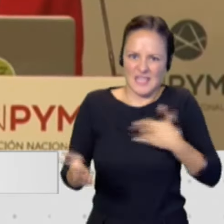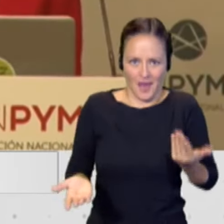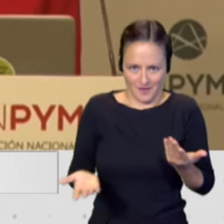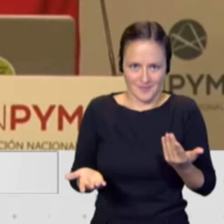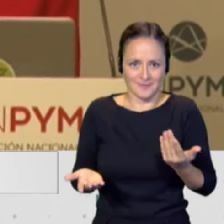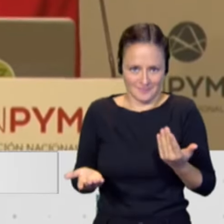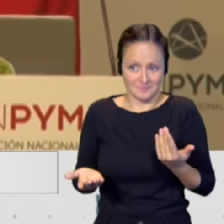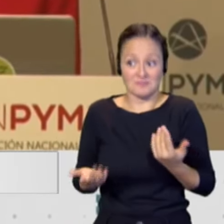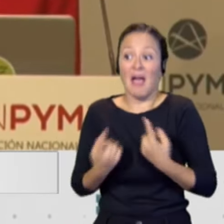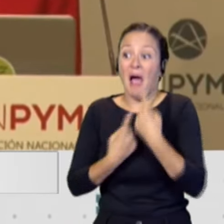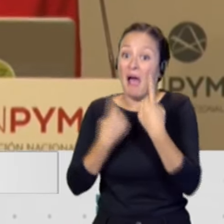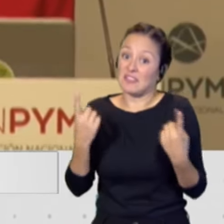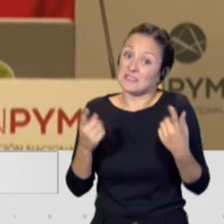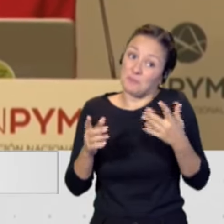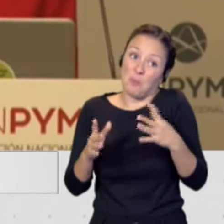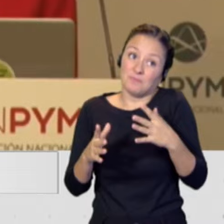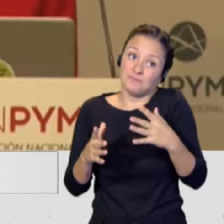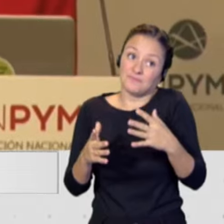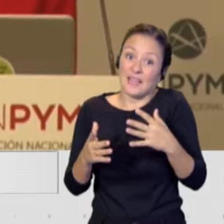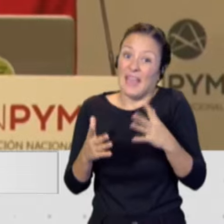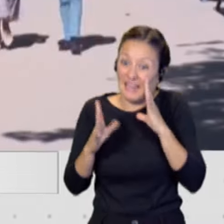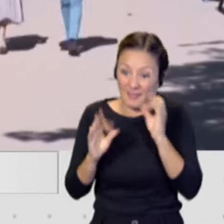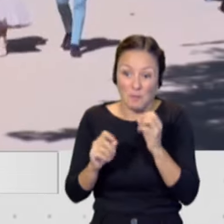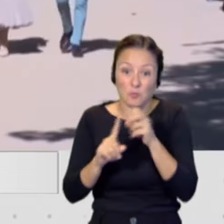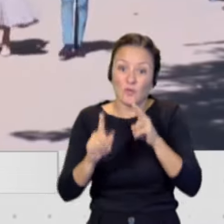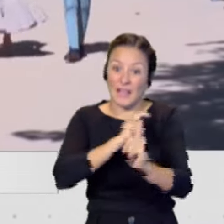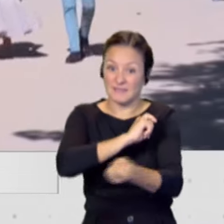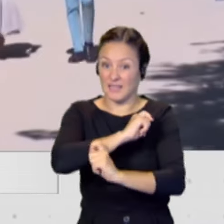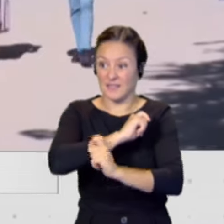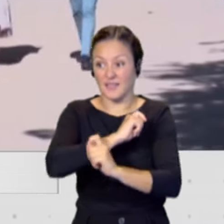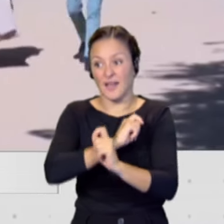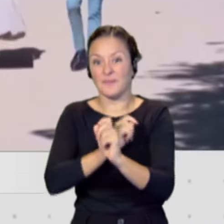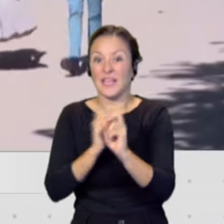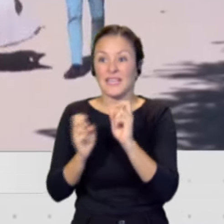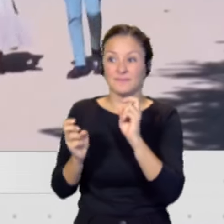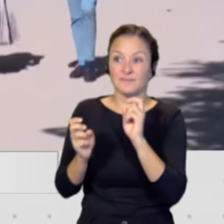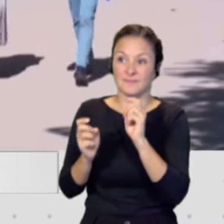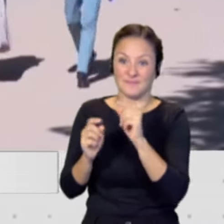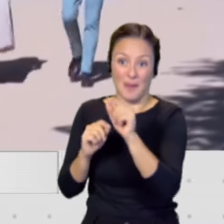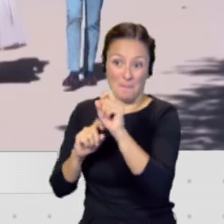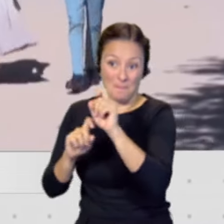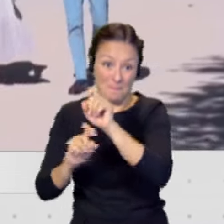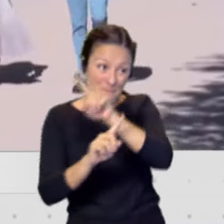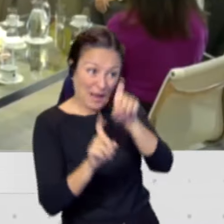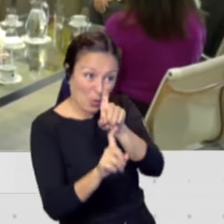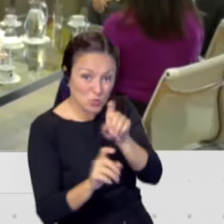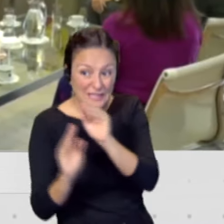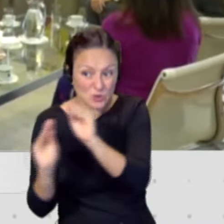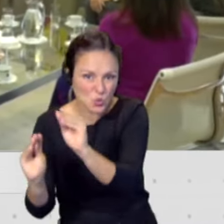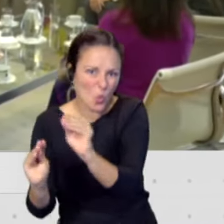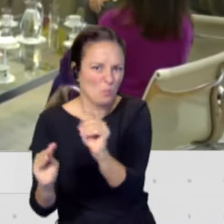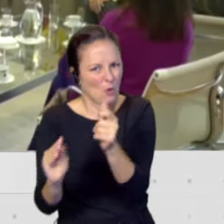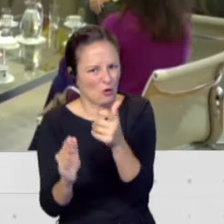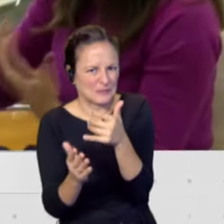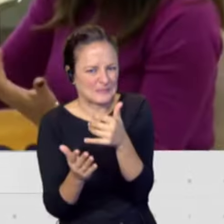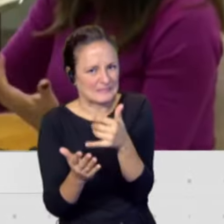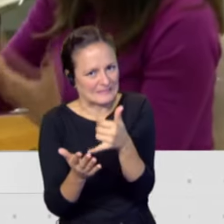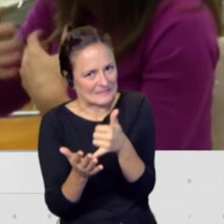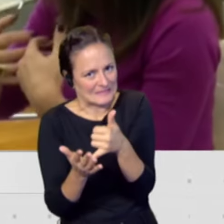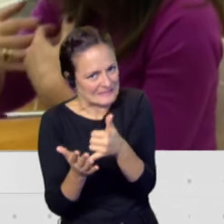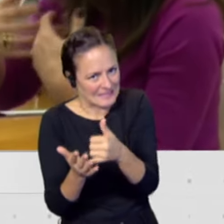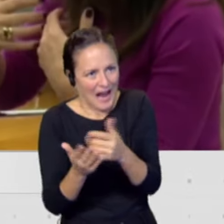mejor puede ser que no sea lo más conveniente estratégicamente en el ámbito del proceso para Pedro Sánchez o incluso para la propia vegoña y